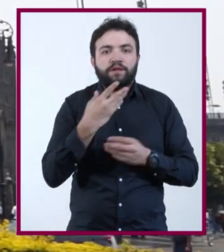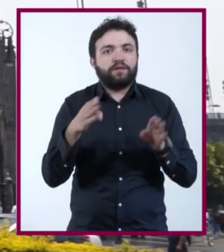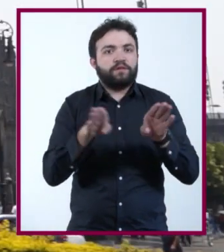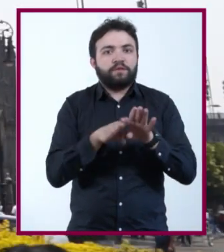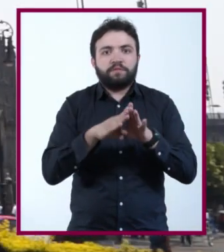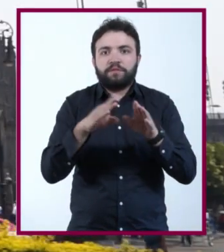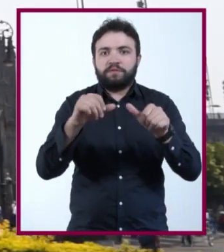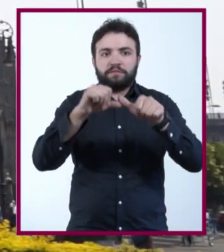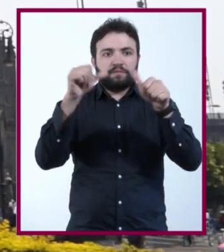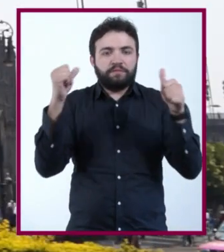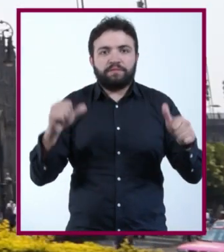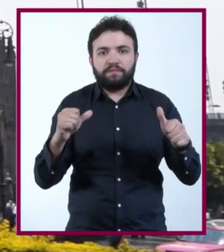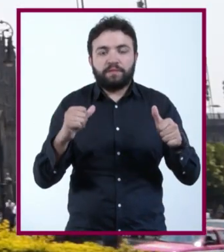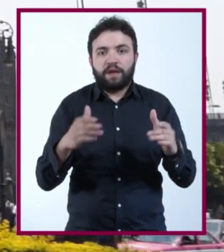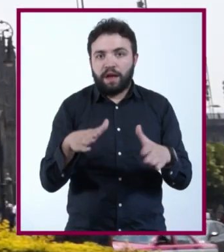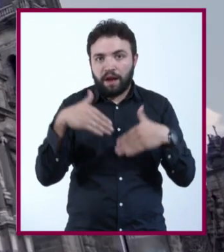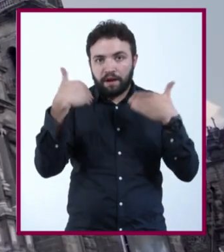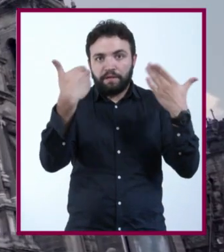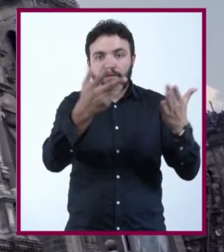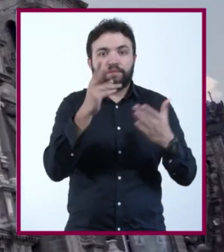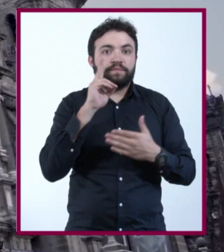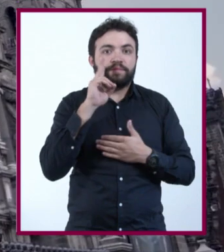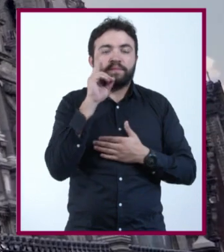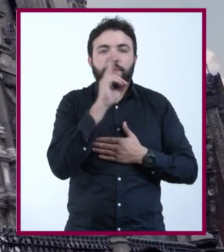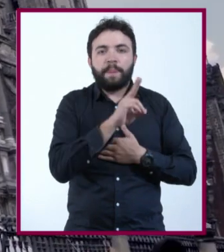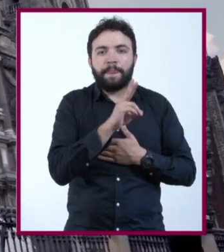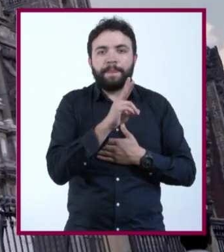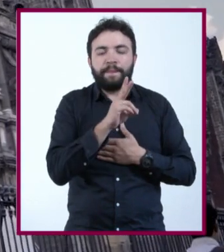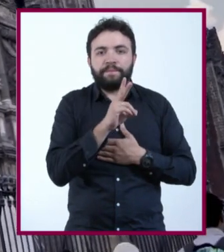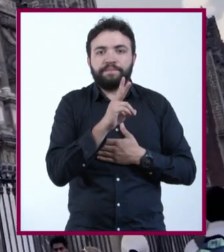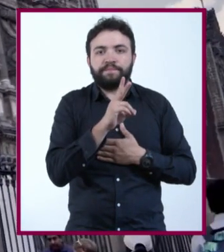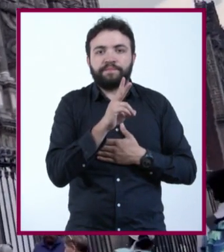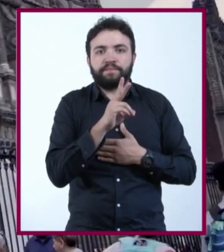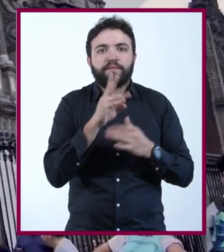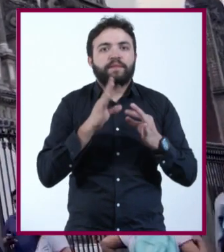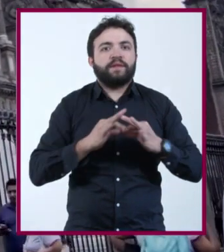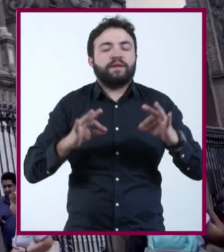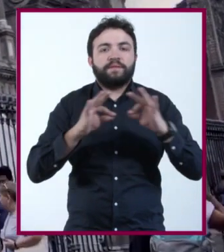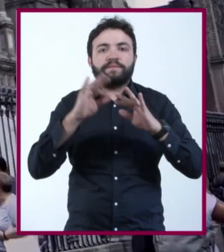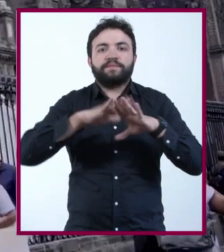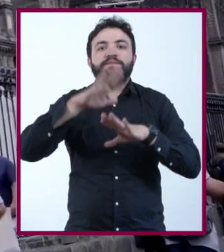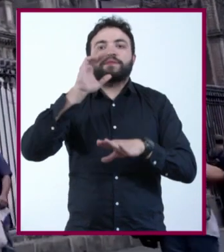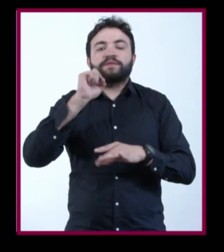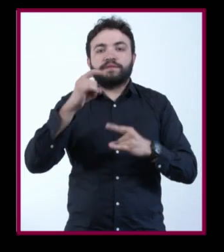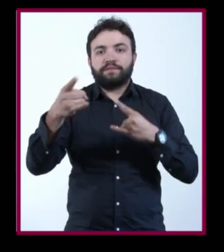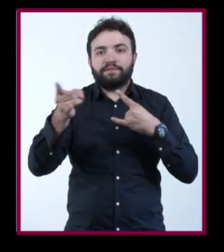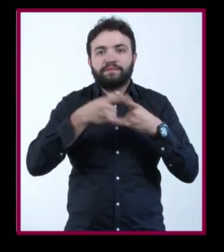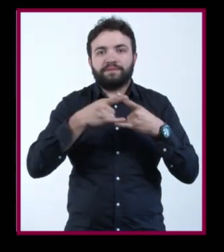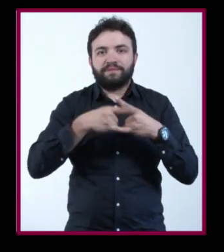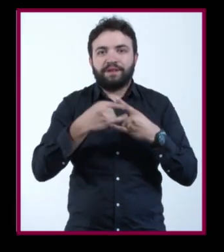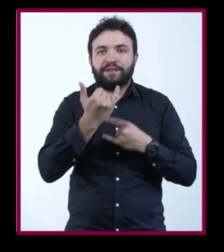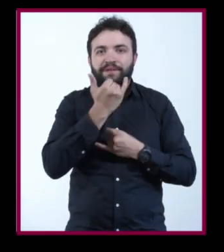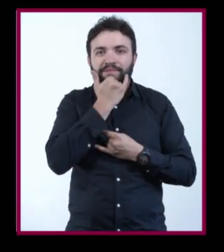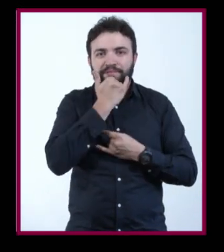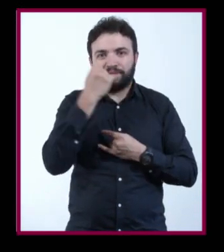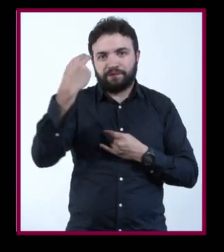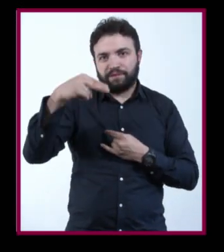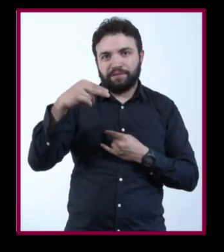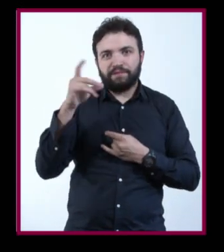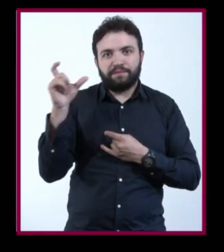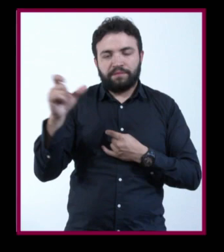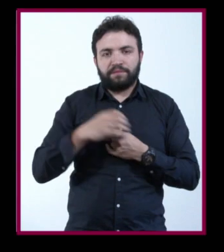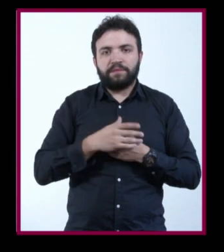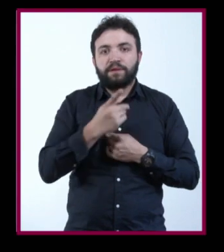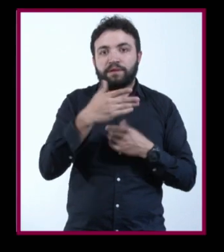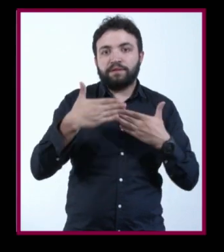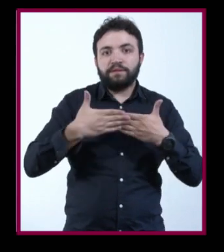arte. En la fachada vemos la portada principal, que es la Puerta del Perdón, la fachada del